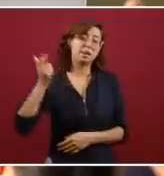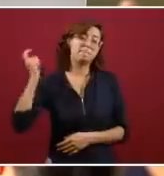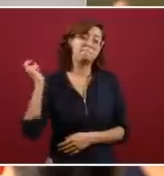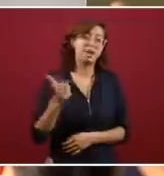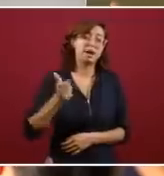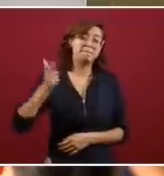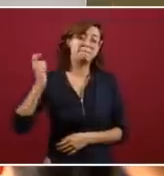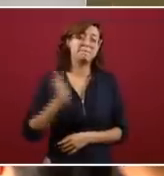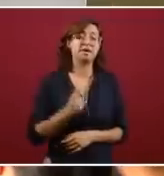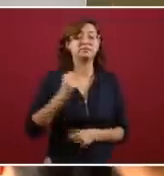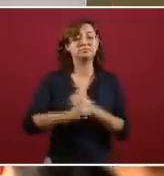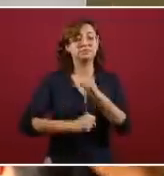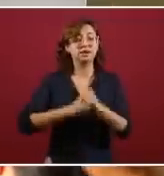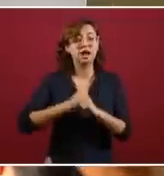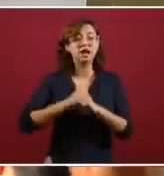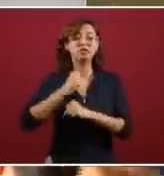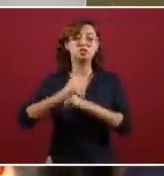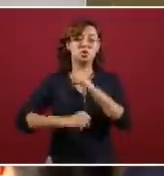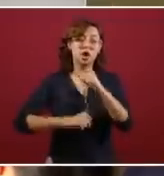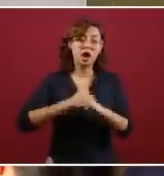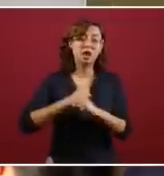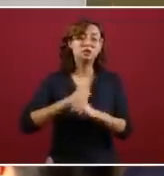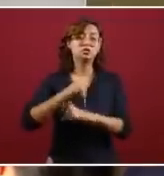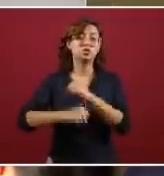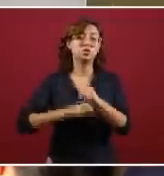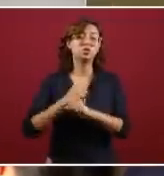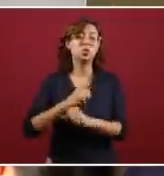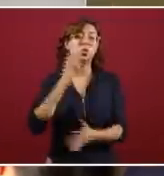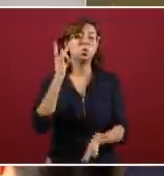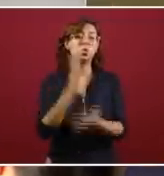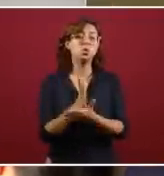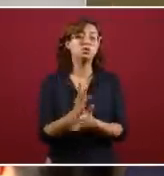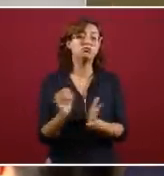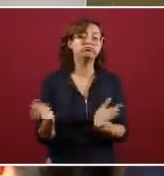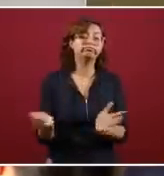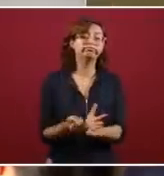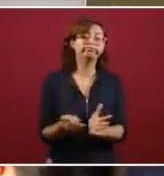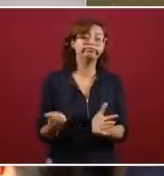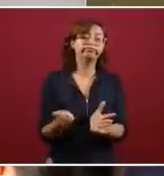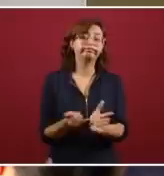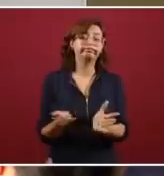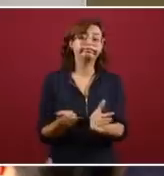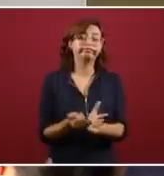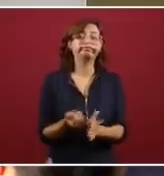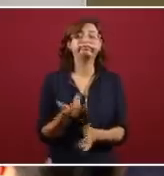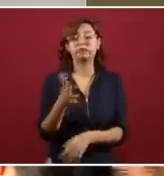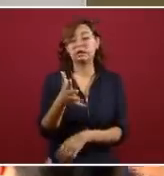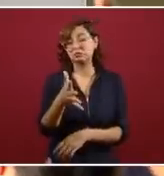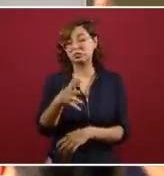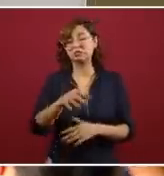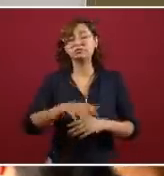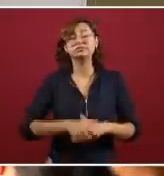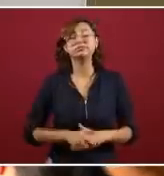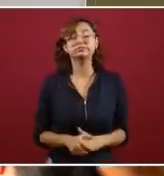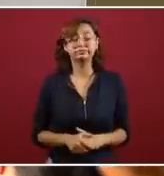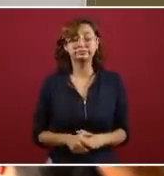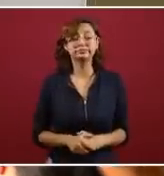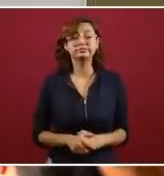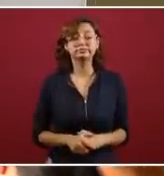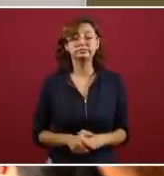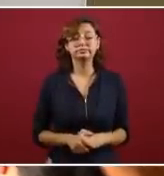cada año, solo de intereses, ¿sí? Más o menos.